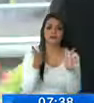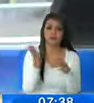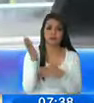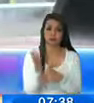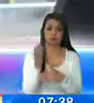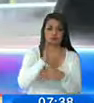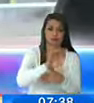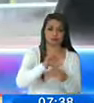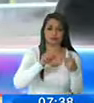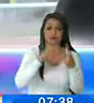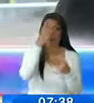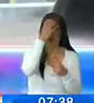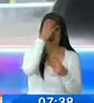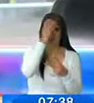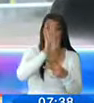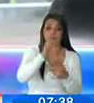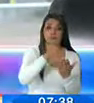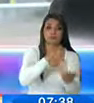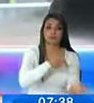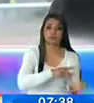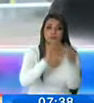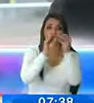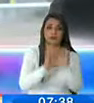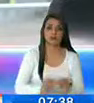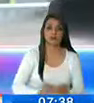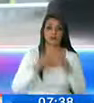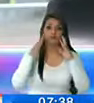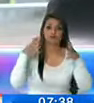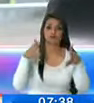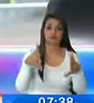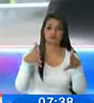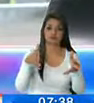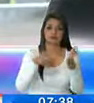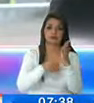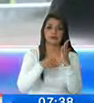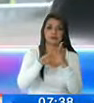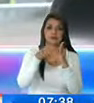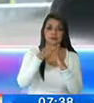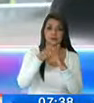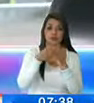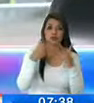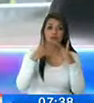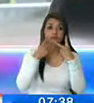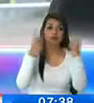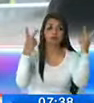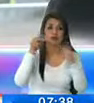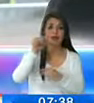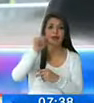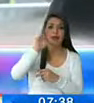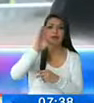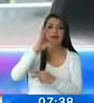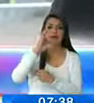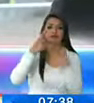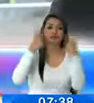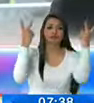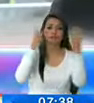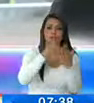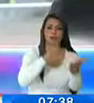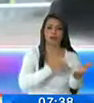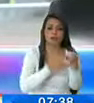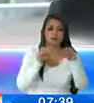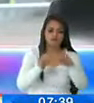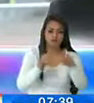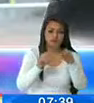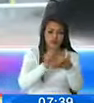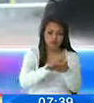En el caso de educación, programas de formación docente. El Ministerio ha lanzado además el programa ABC, que hace desde alfabetización